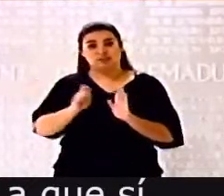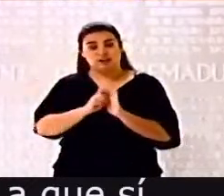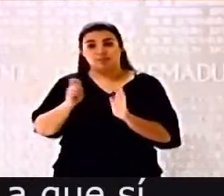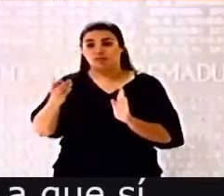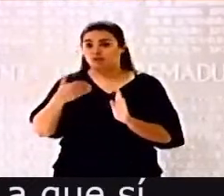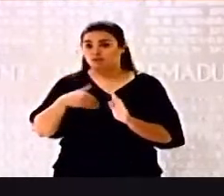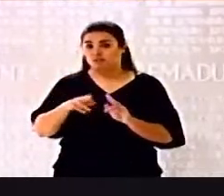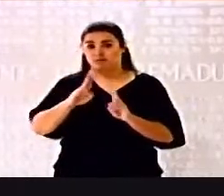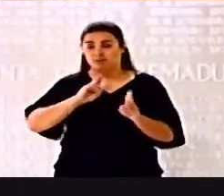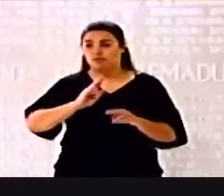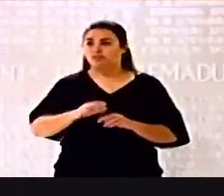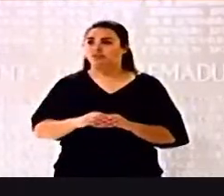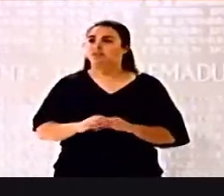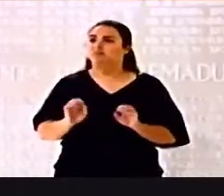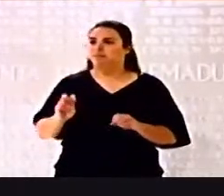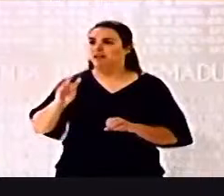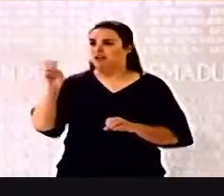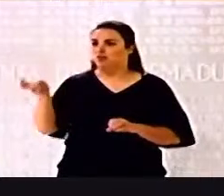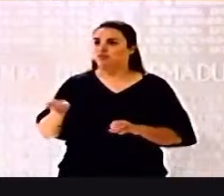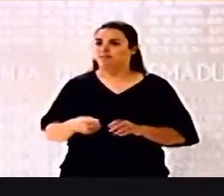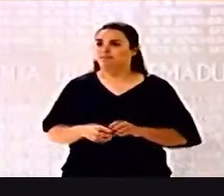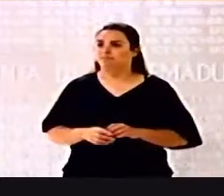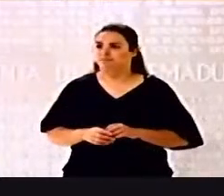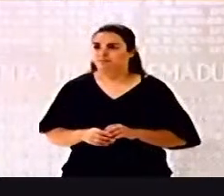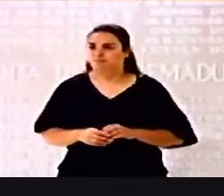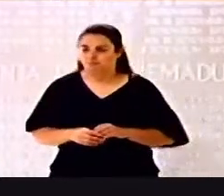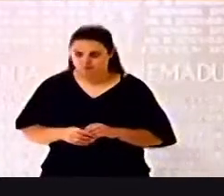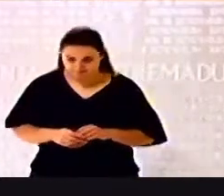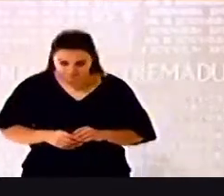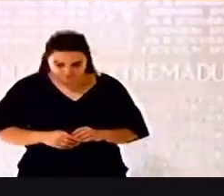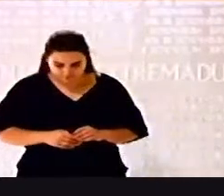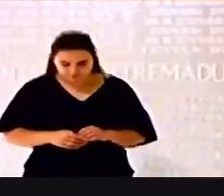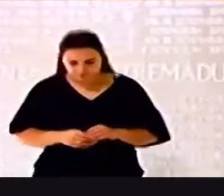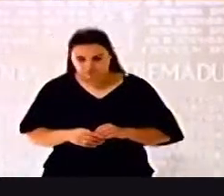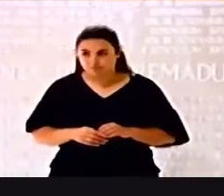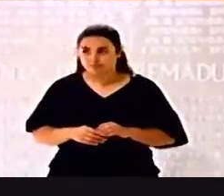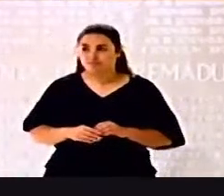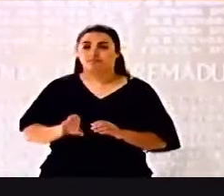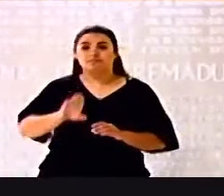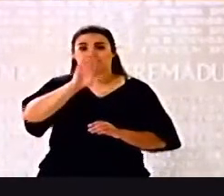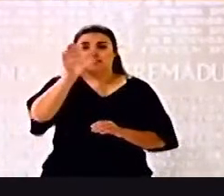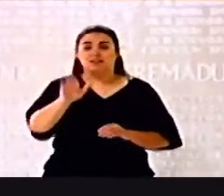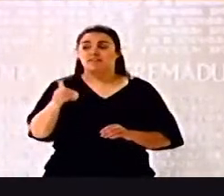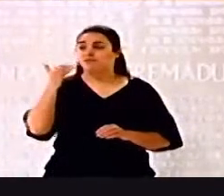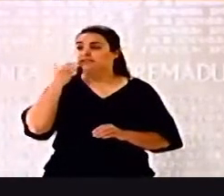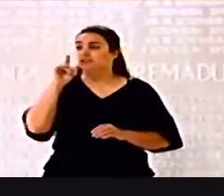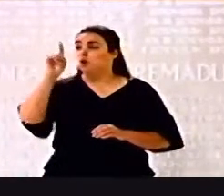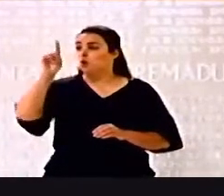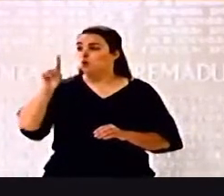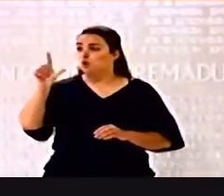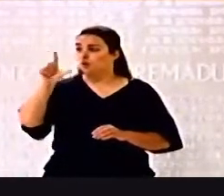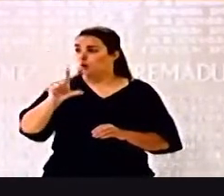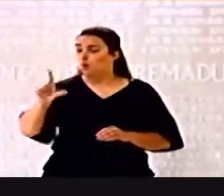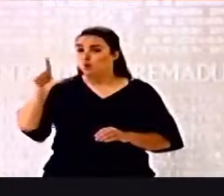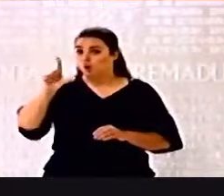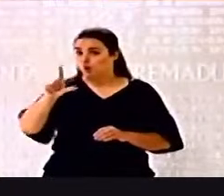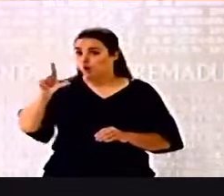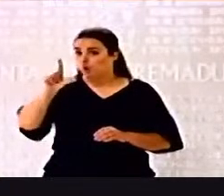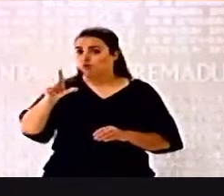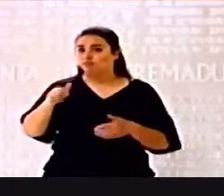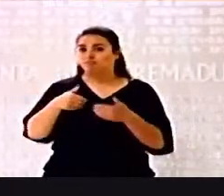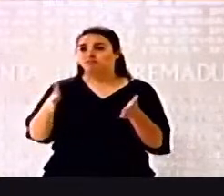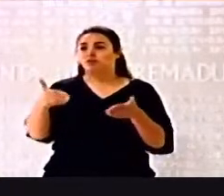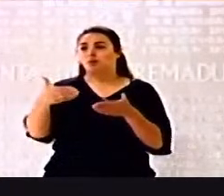y me responde. Sí, la otra, parece ser que el día 1 de julio se abre la frontera con